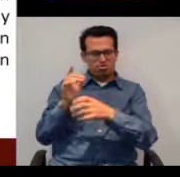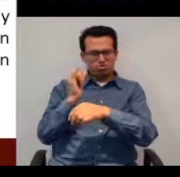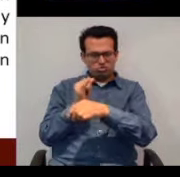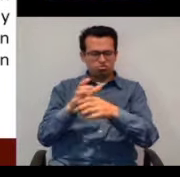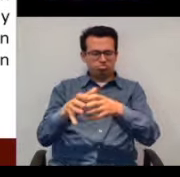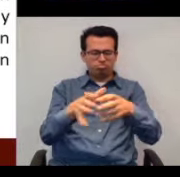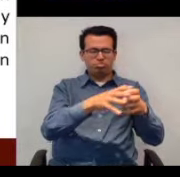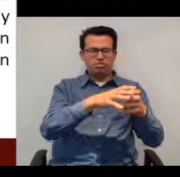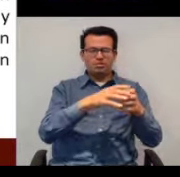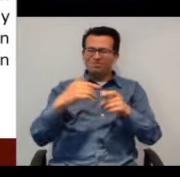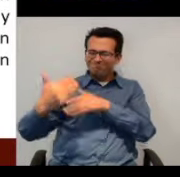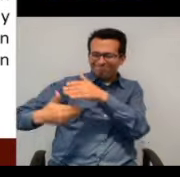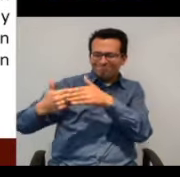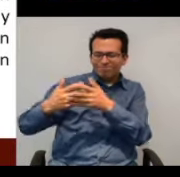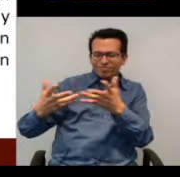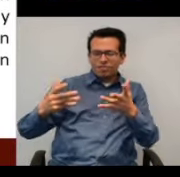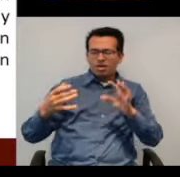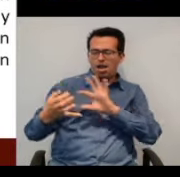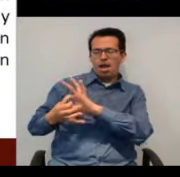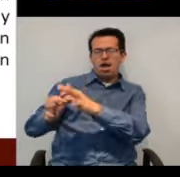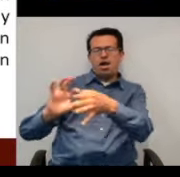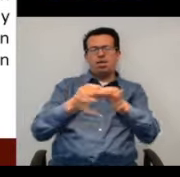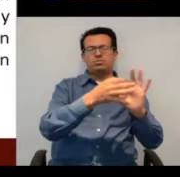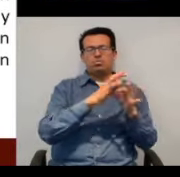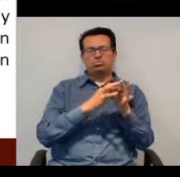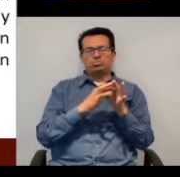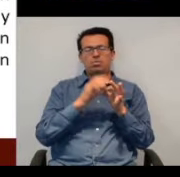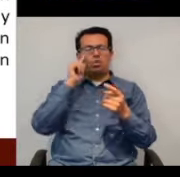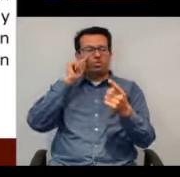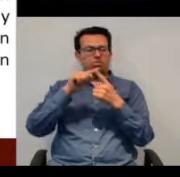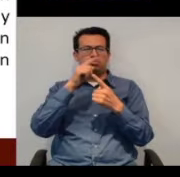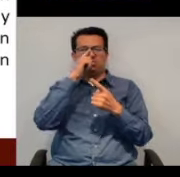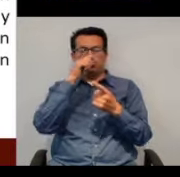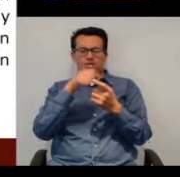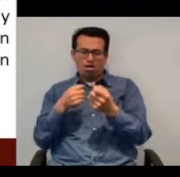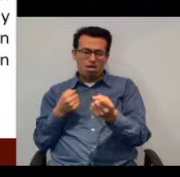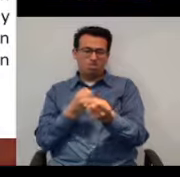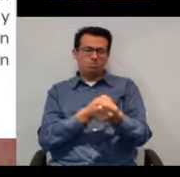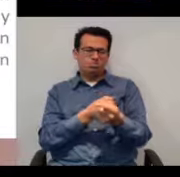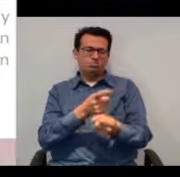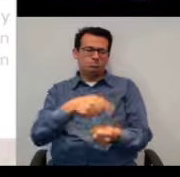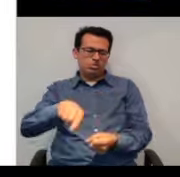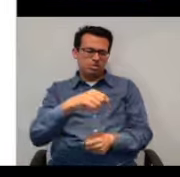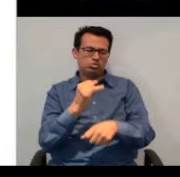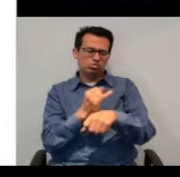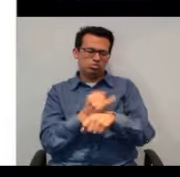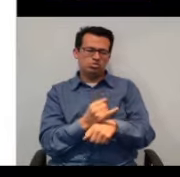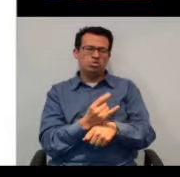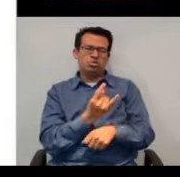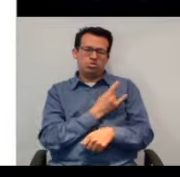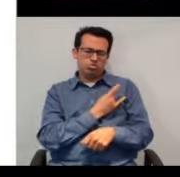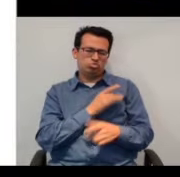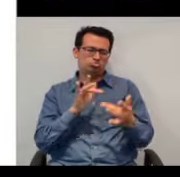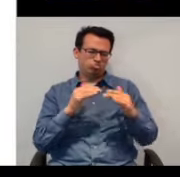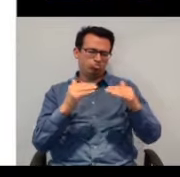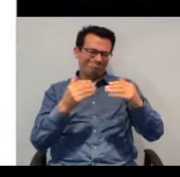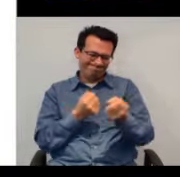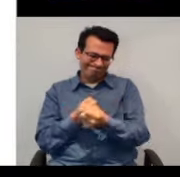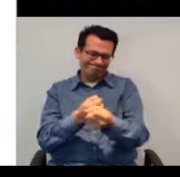en articulación y en apoyo y apoyando a las instituciones de educación superior. Muchas gracias.